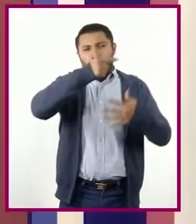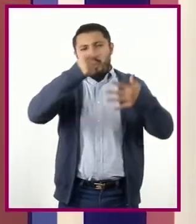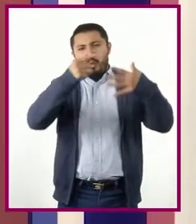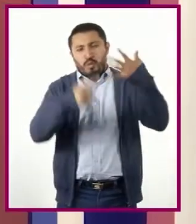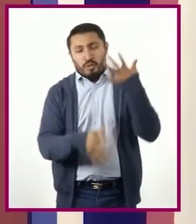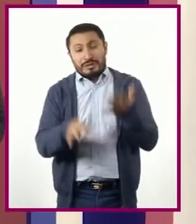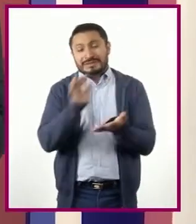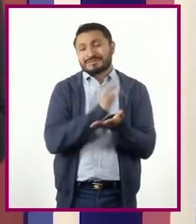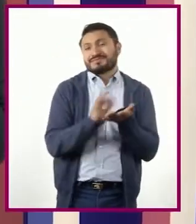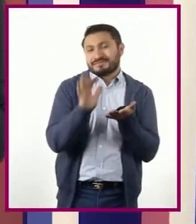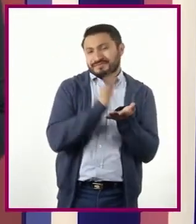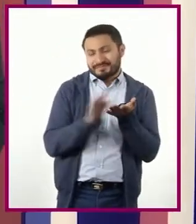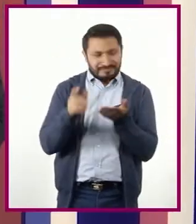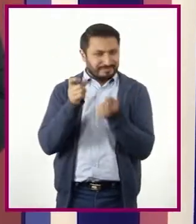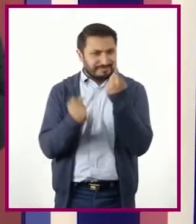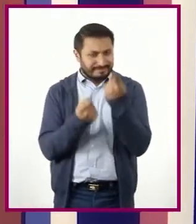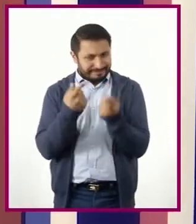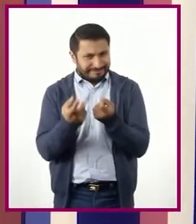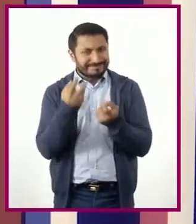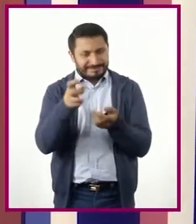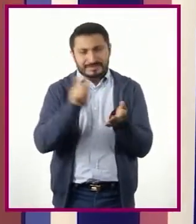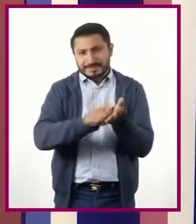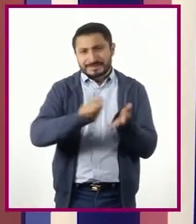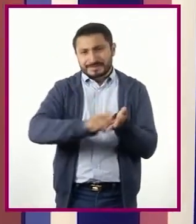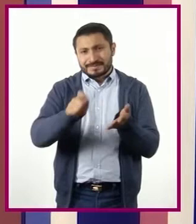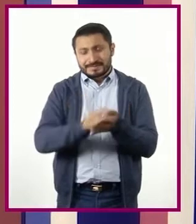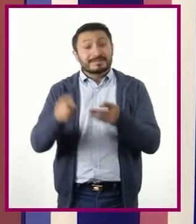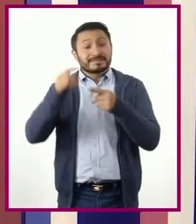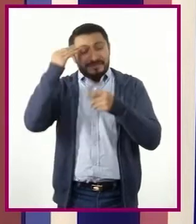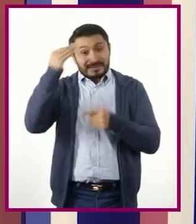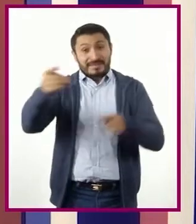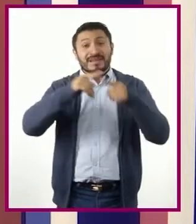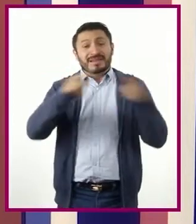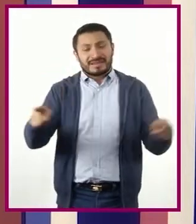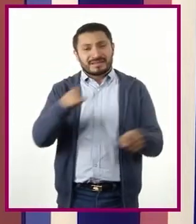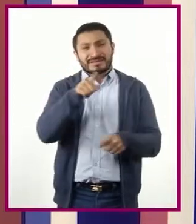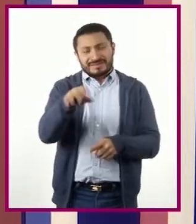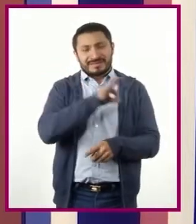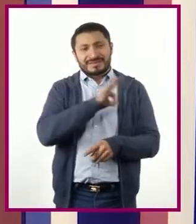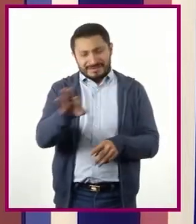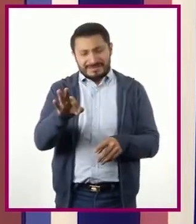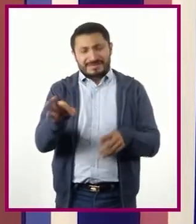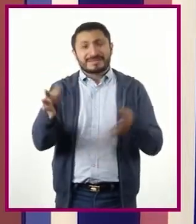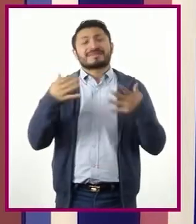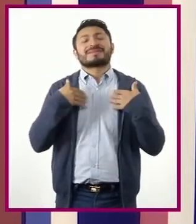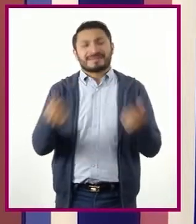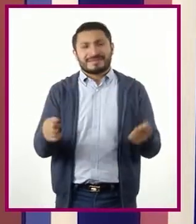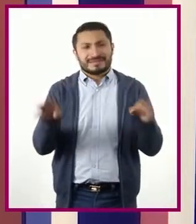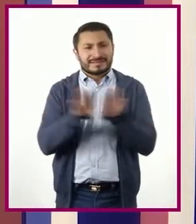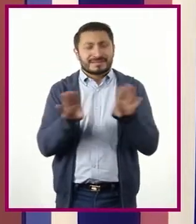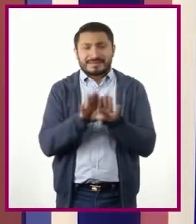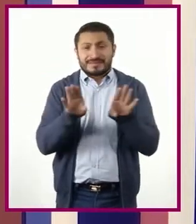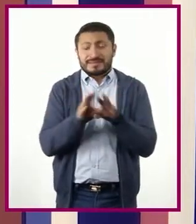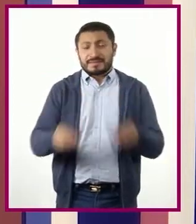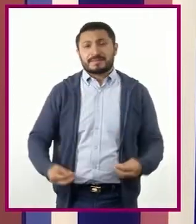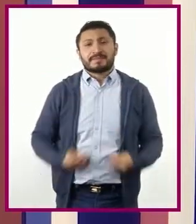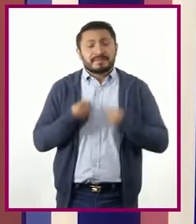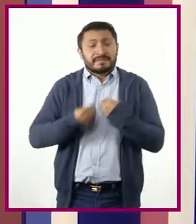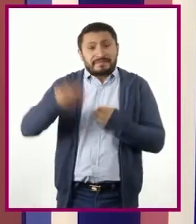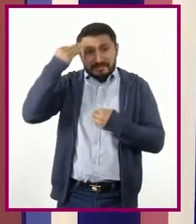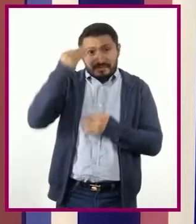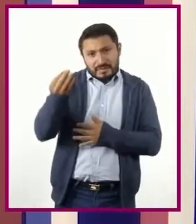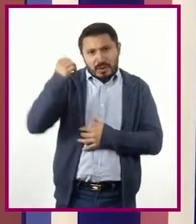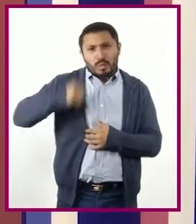leer algunos textos literarios escritos en épocas diferentes nos puede ayudar a comprender cómo es que se vivía en otros